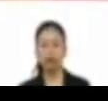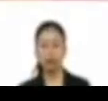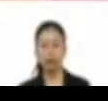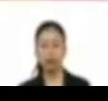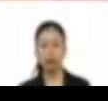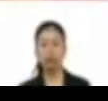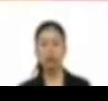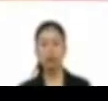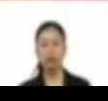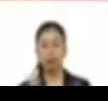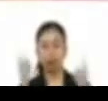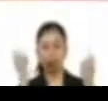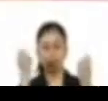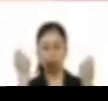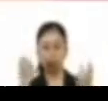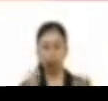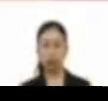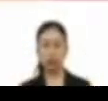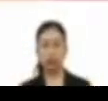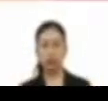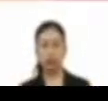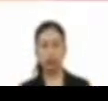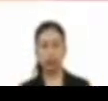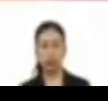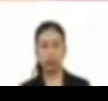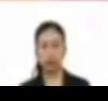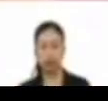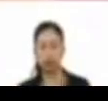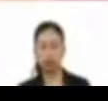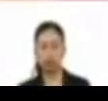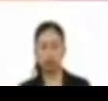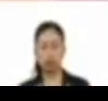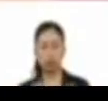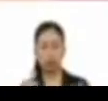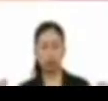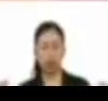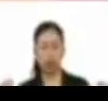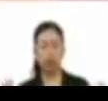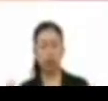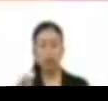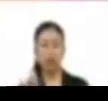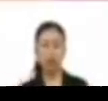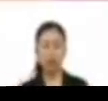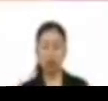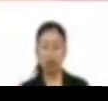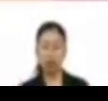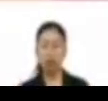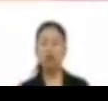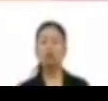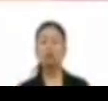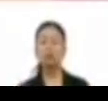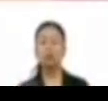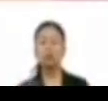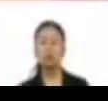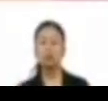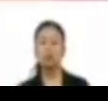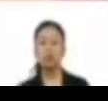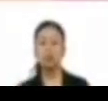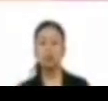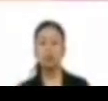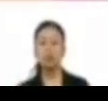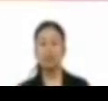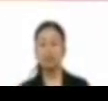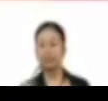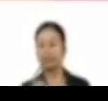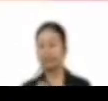una iniciativa para fortalecer la democracia en nuestro país, así como fue la consulta